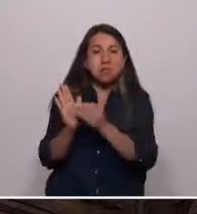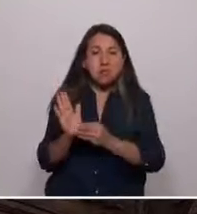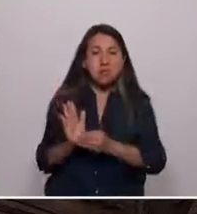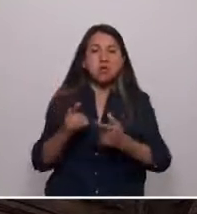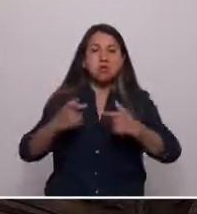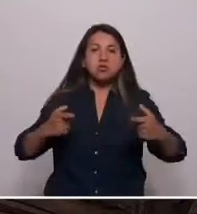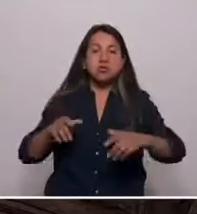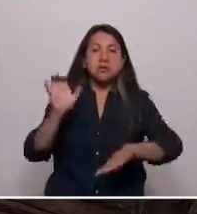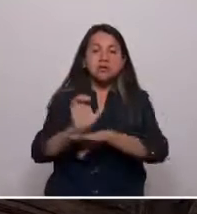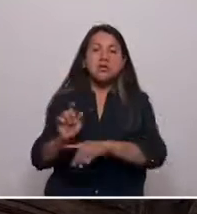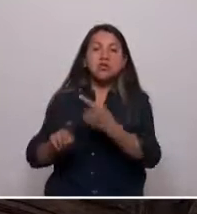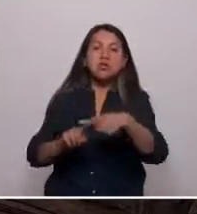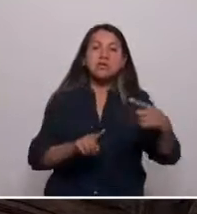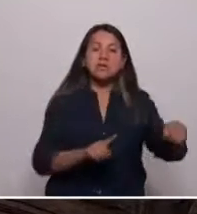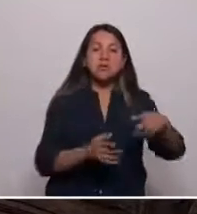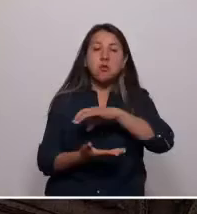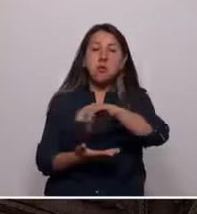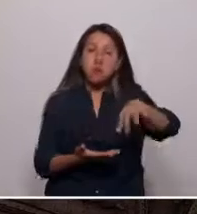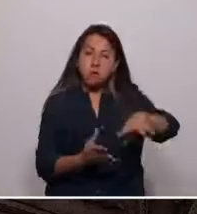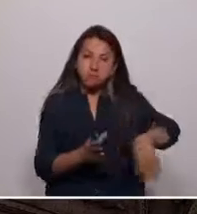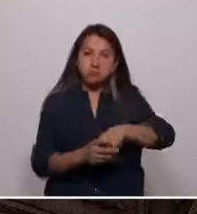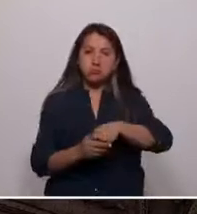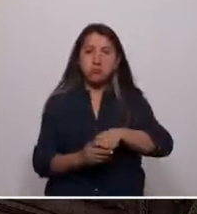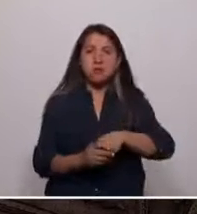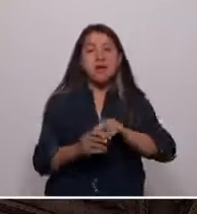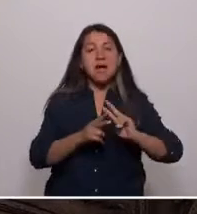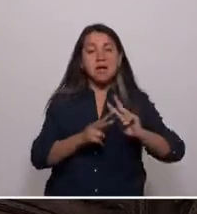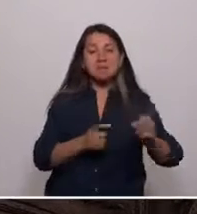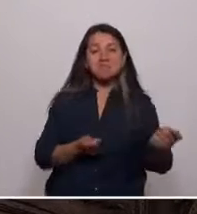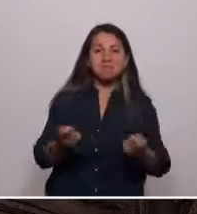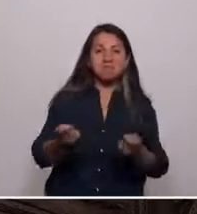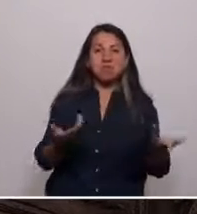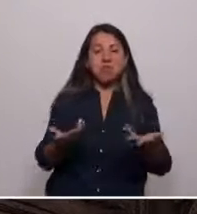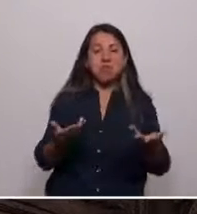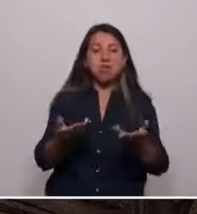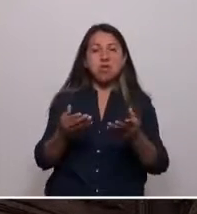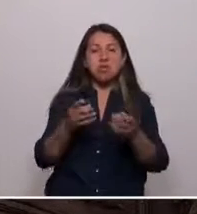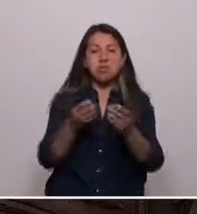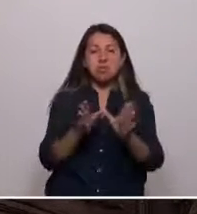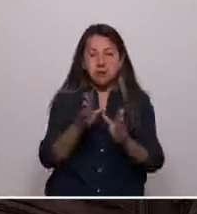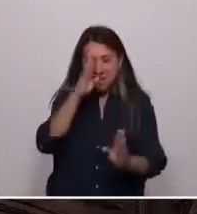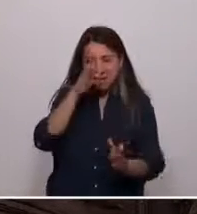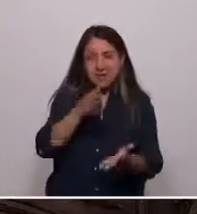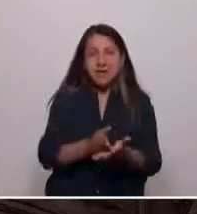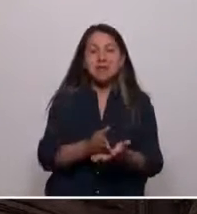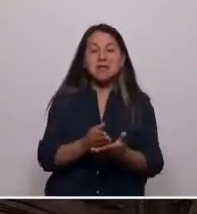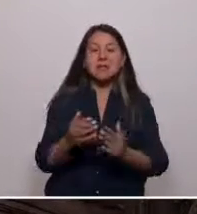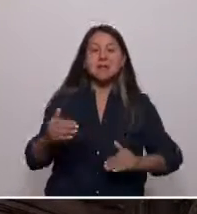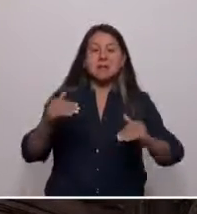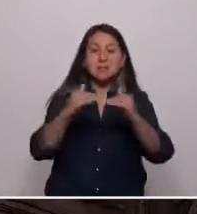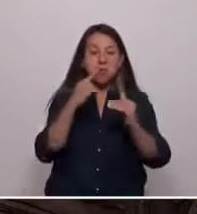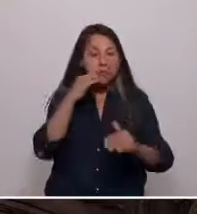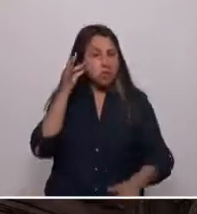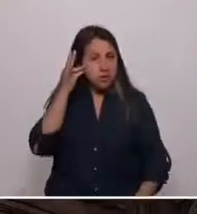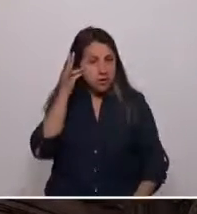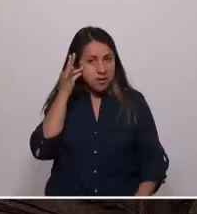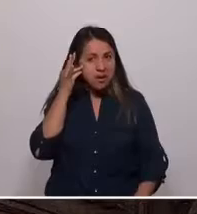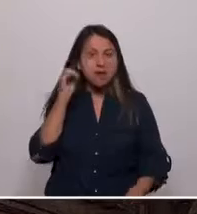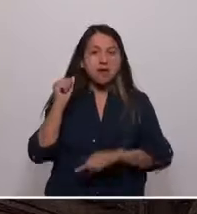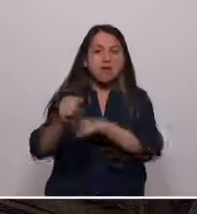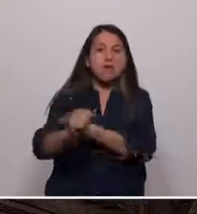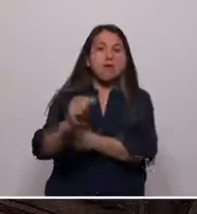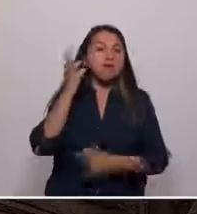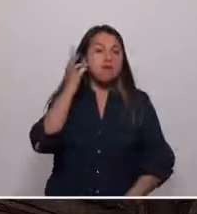Estado plurinacional, que se debe establecer mecanismos de democracia directa, de paridad de género, de